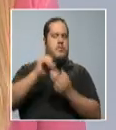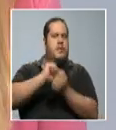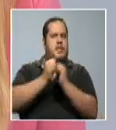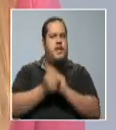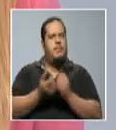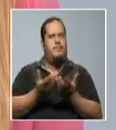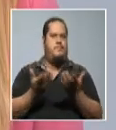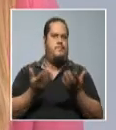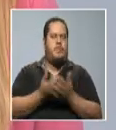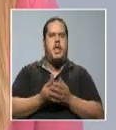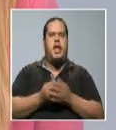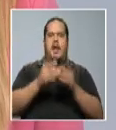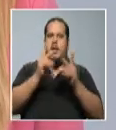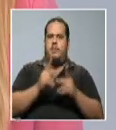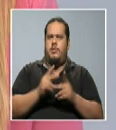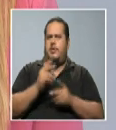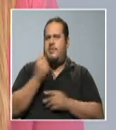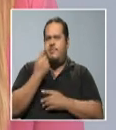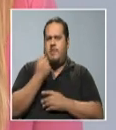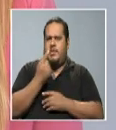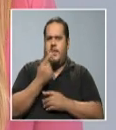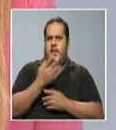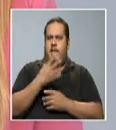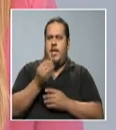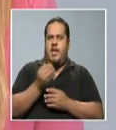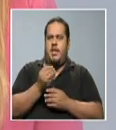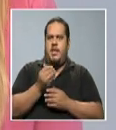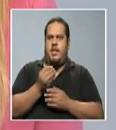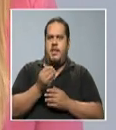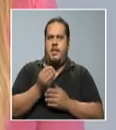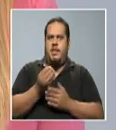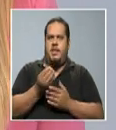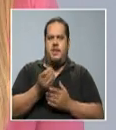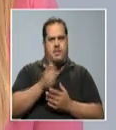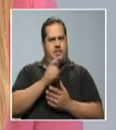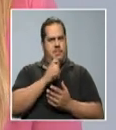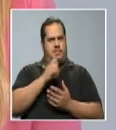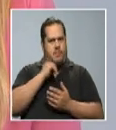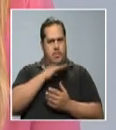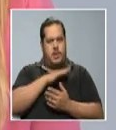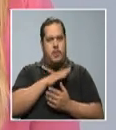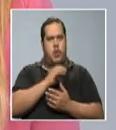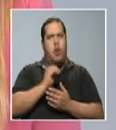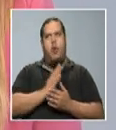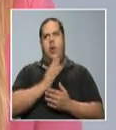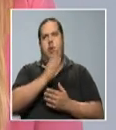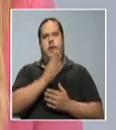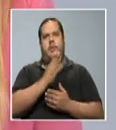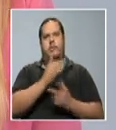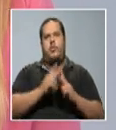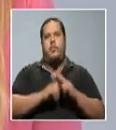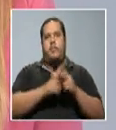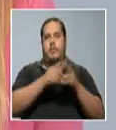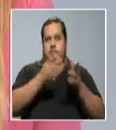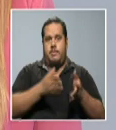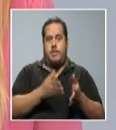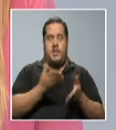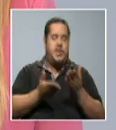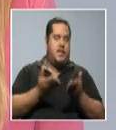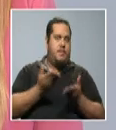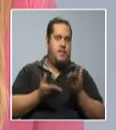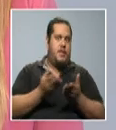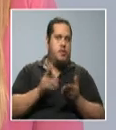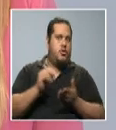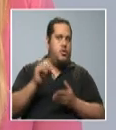La gente normalmente no suele entender e incluso se embarca, por decirlo así, o van donde un prestamista, que tal vez no son